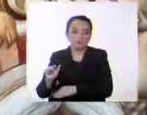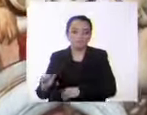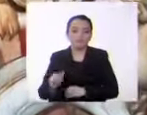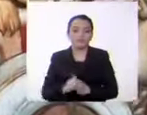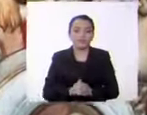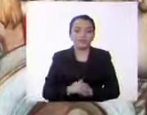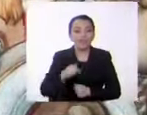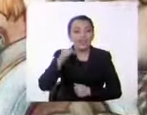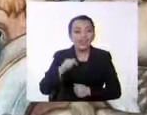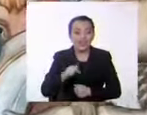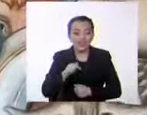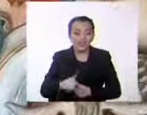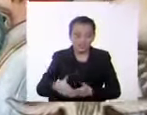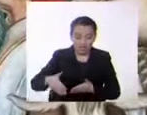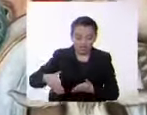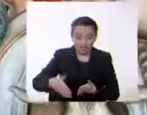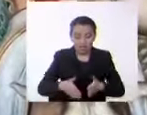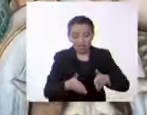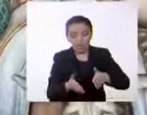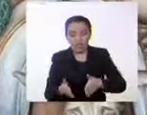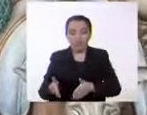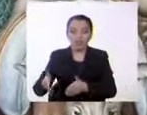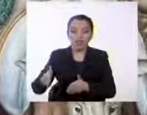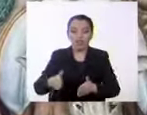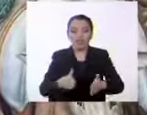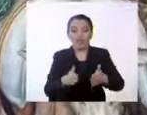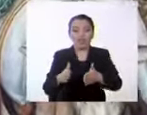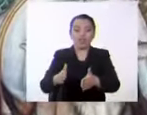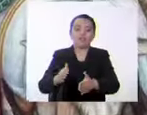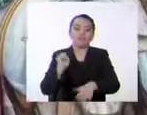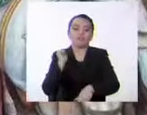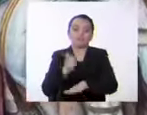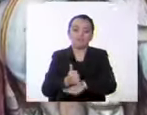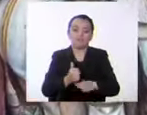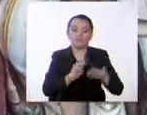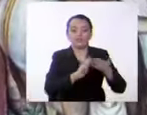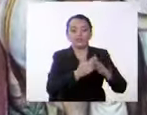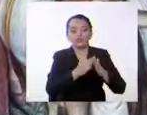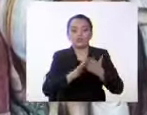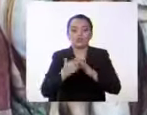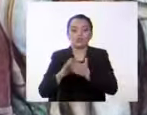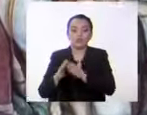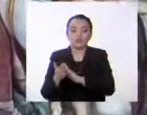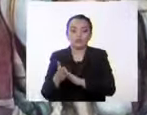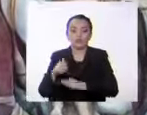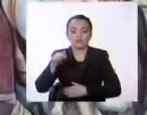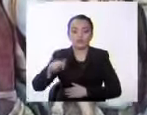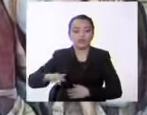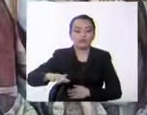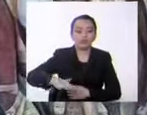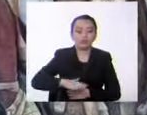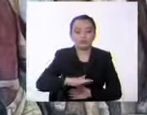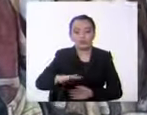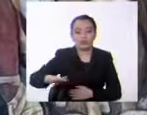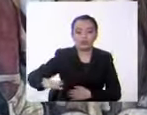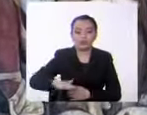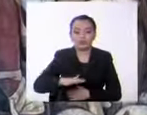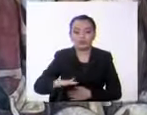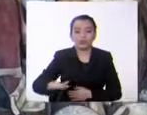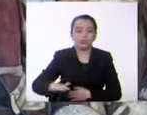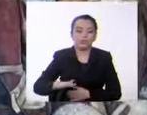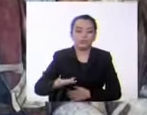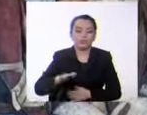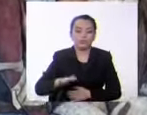trazaron calles y ciudades, como lo explicamos en una de las clases anteriores, donde debe estar la plaza,